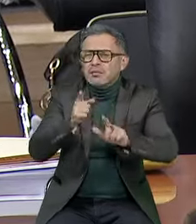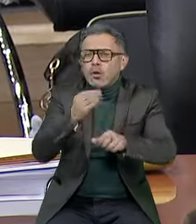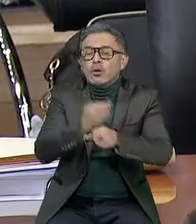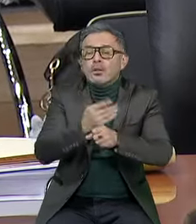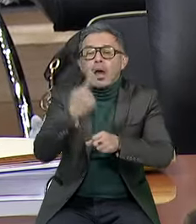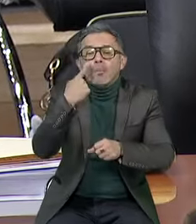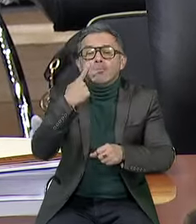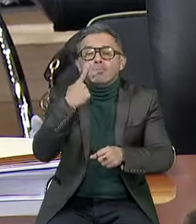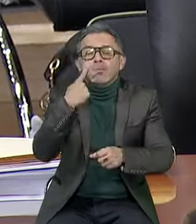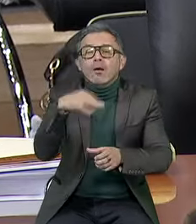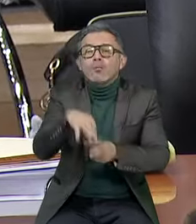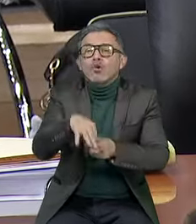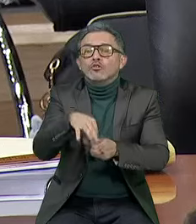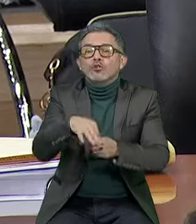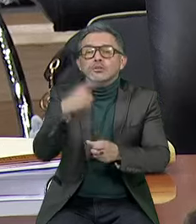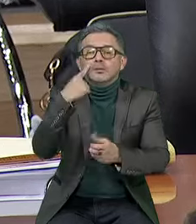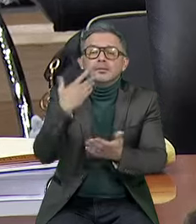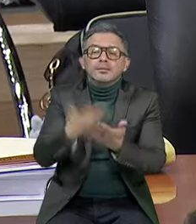ganaron en